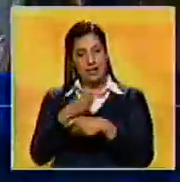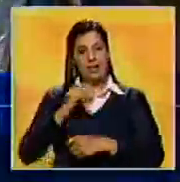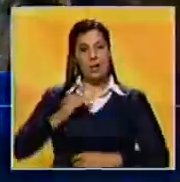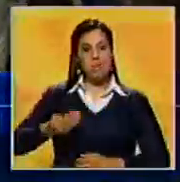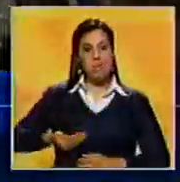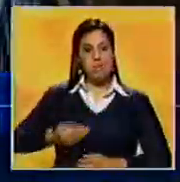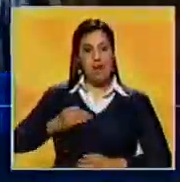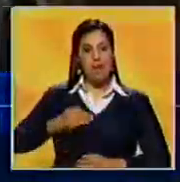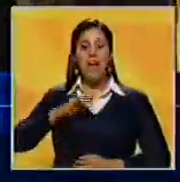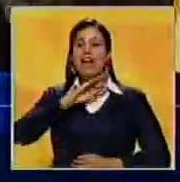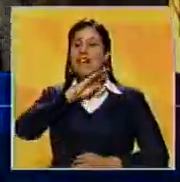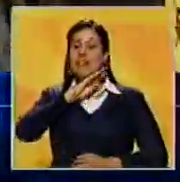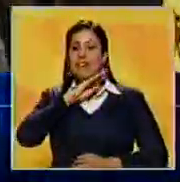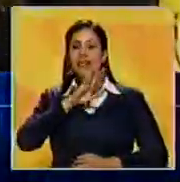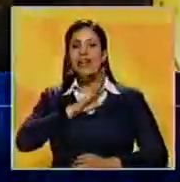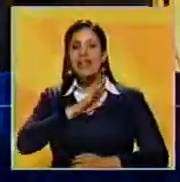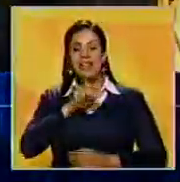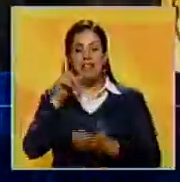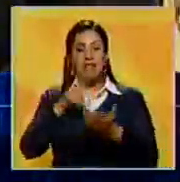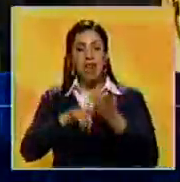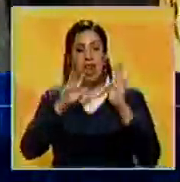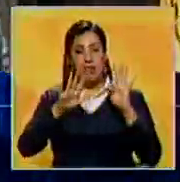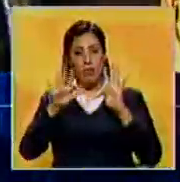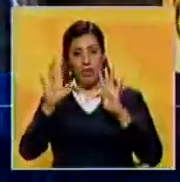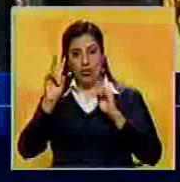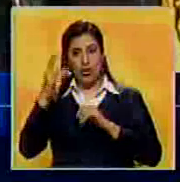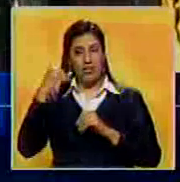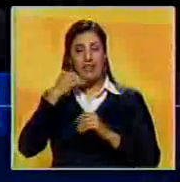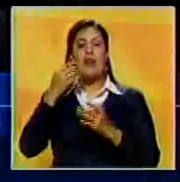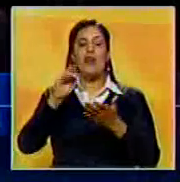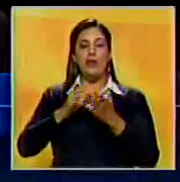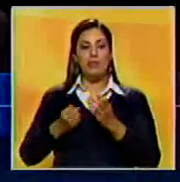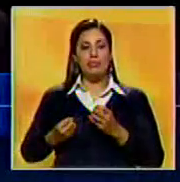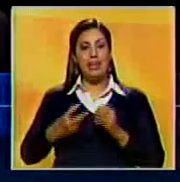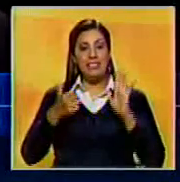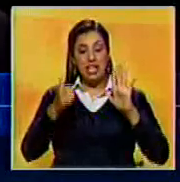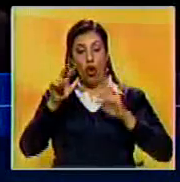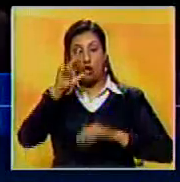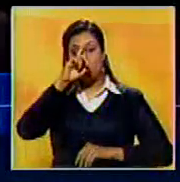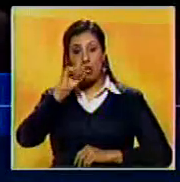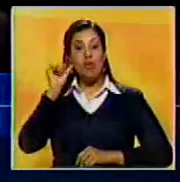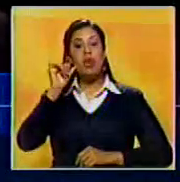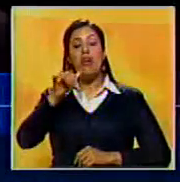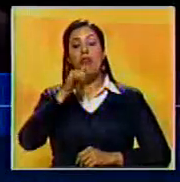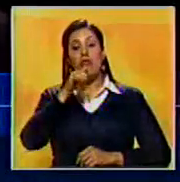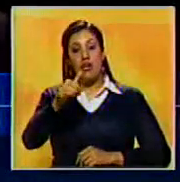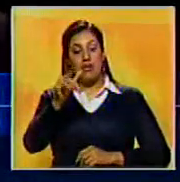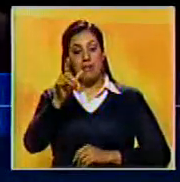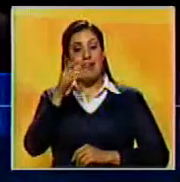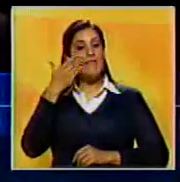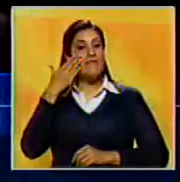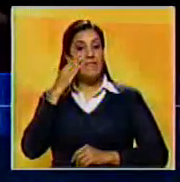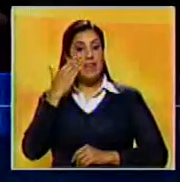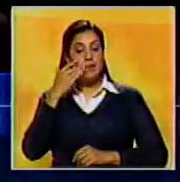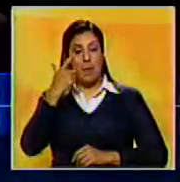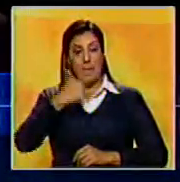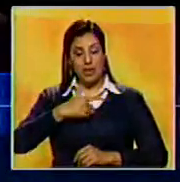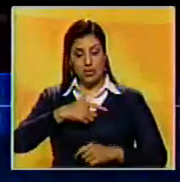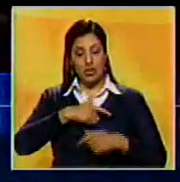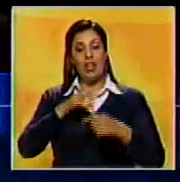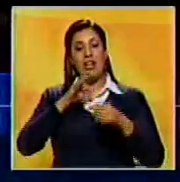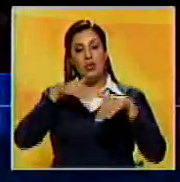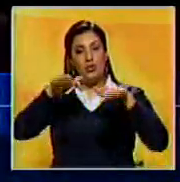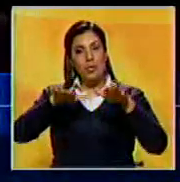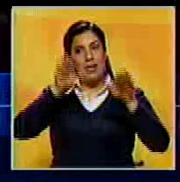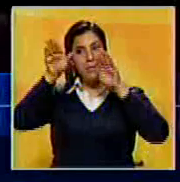de mama, una enfermedad que ya superó en 1992. A sus 68 años de edad, ha informado en su página de Facebook que suspende la gira